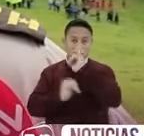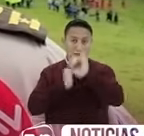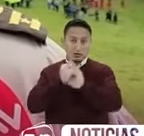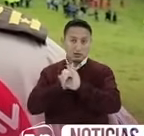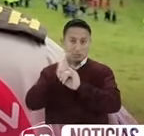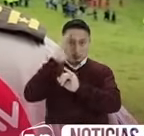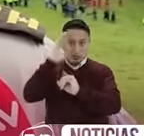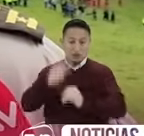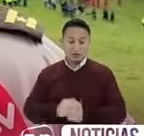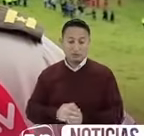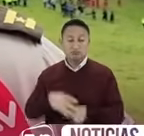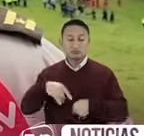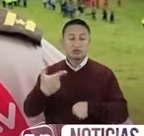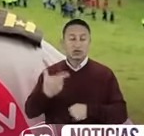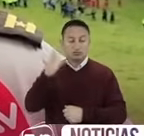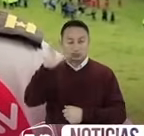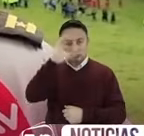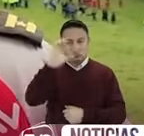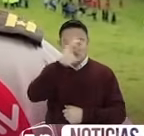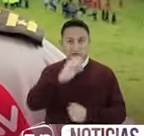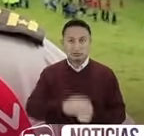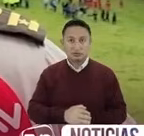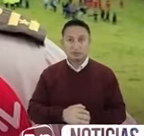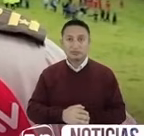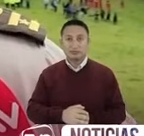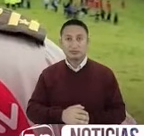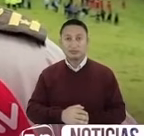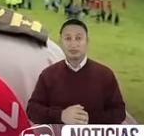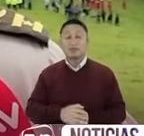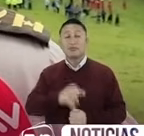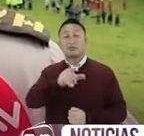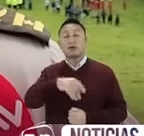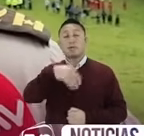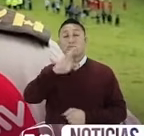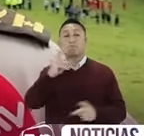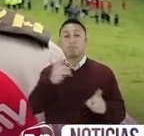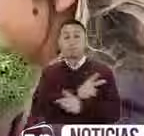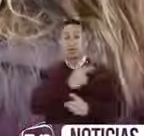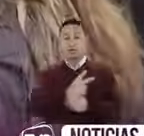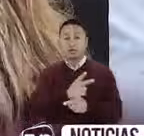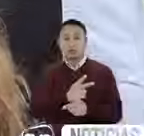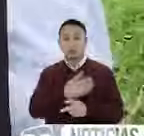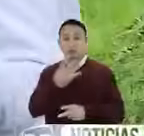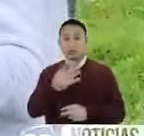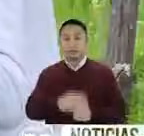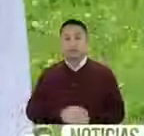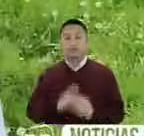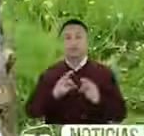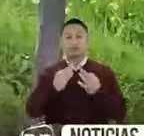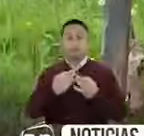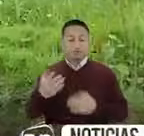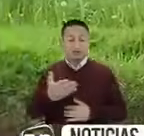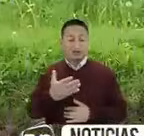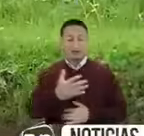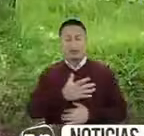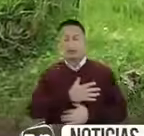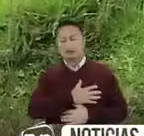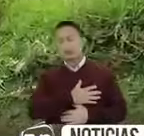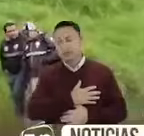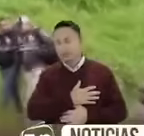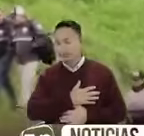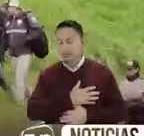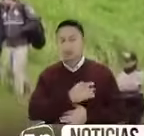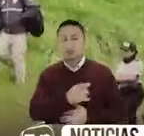está ubicado en el cuarto de los más buscados por violencia de género a nivel del país. Familiares consternados porque guardaban la esperanza de encontrarlas con